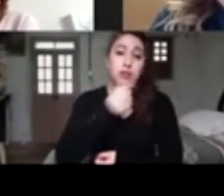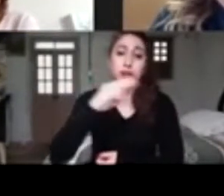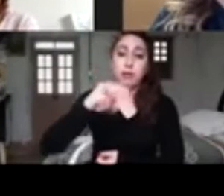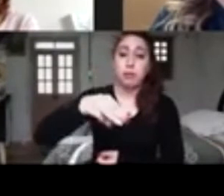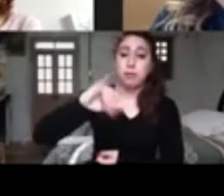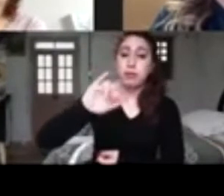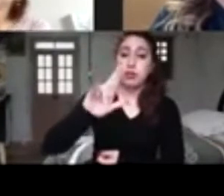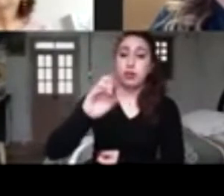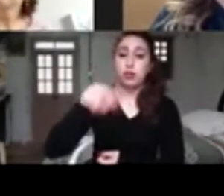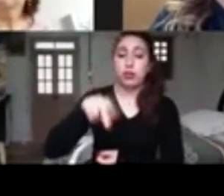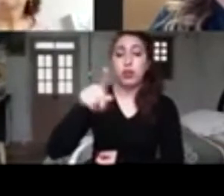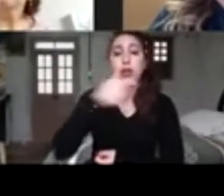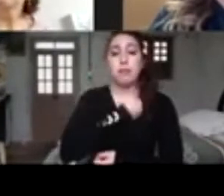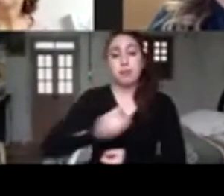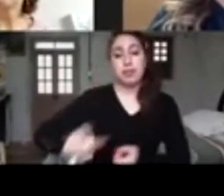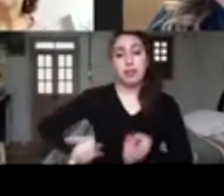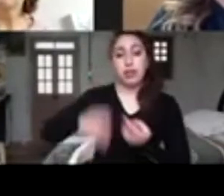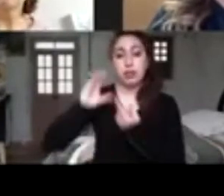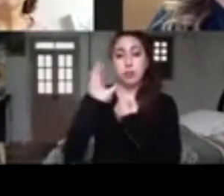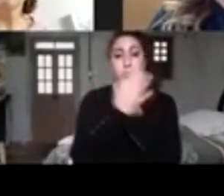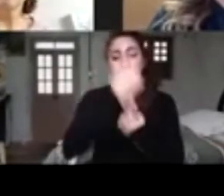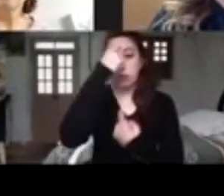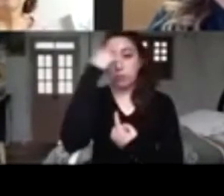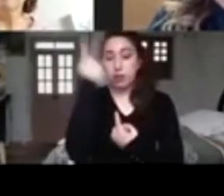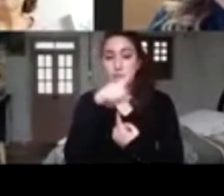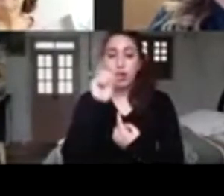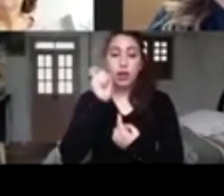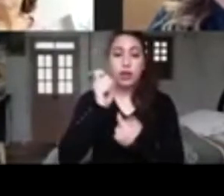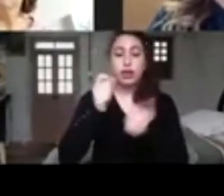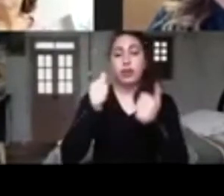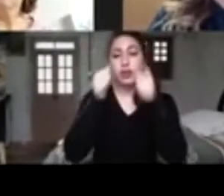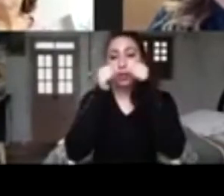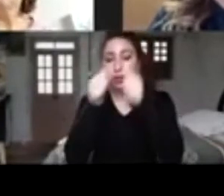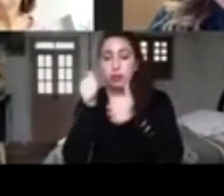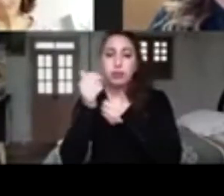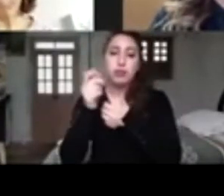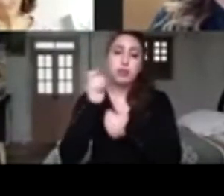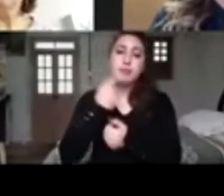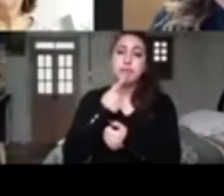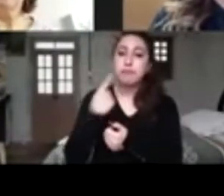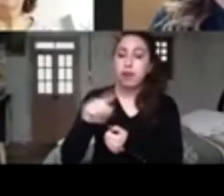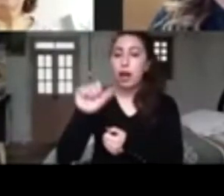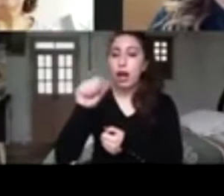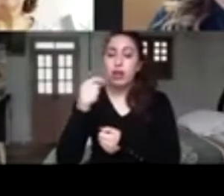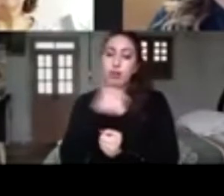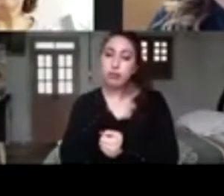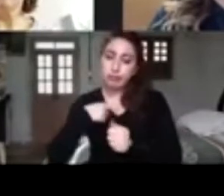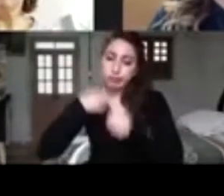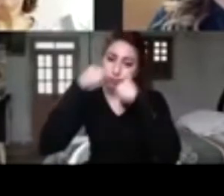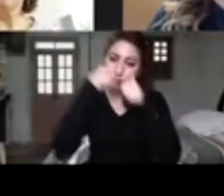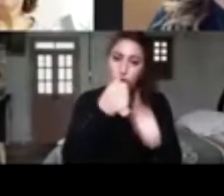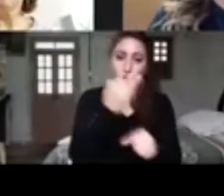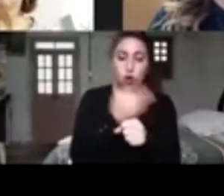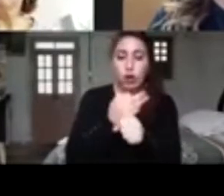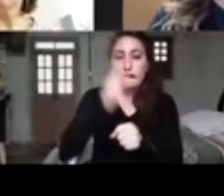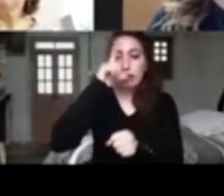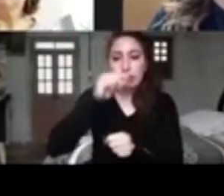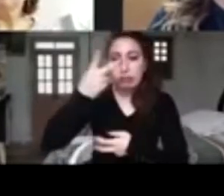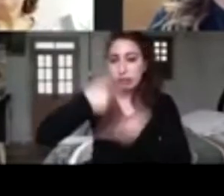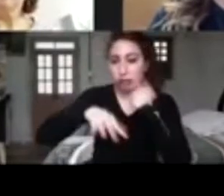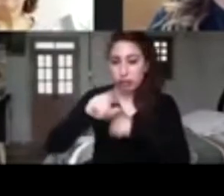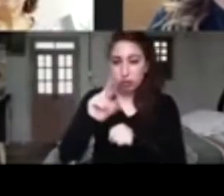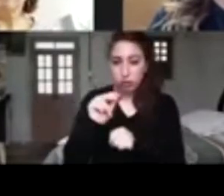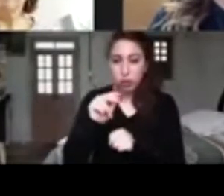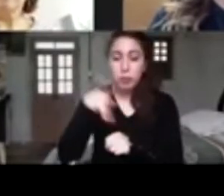del Comité de Atención, Orientación y Quejas, quien en este momento no se ha podido conectar, pero está prácticamente atendiendo